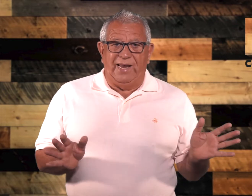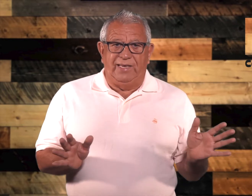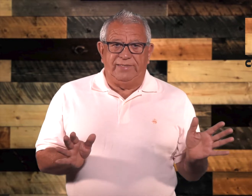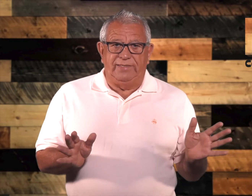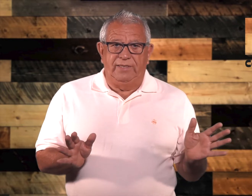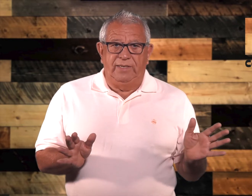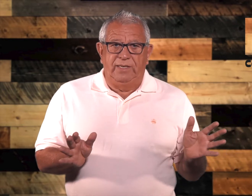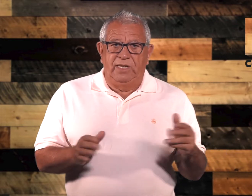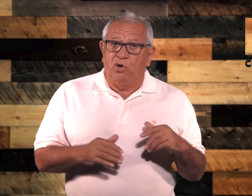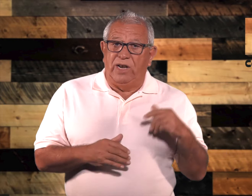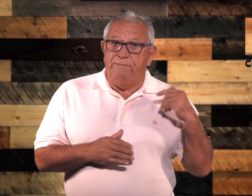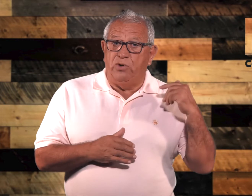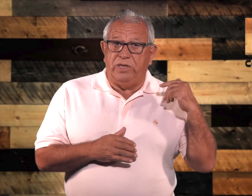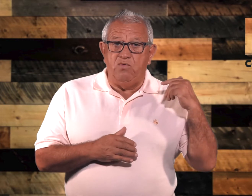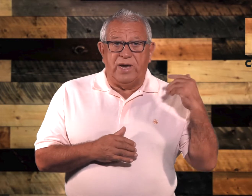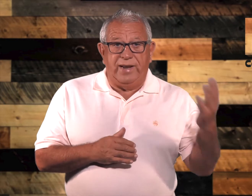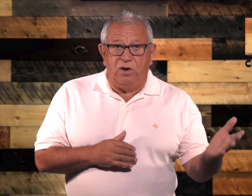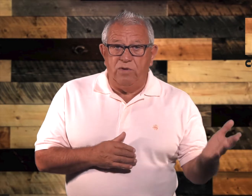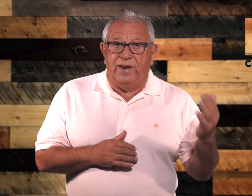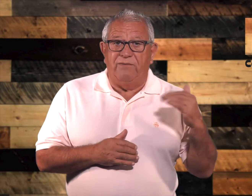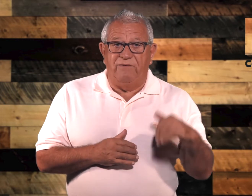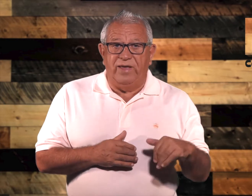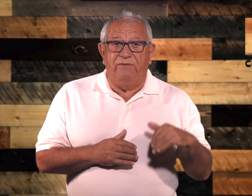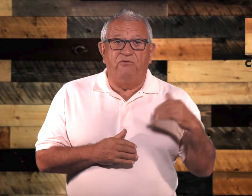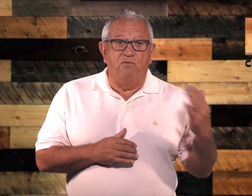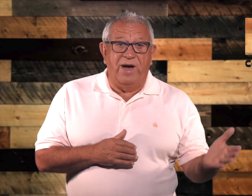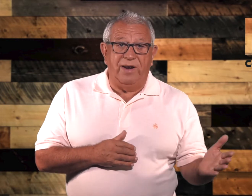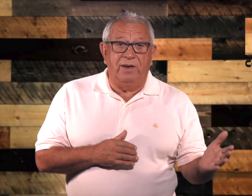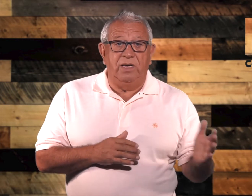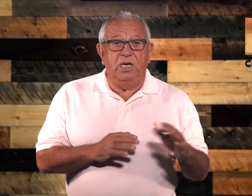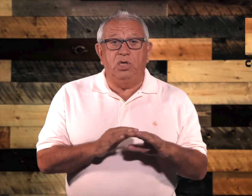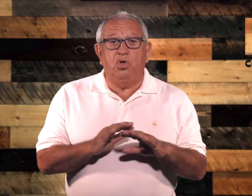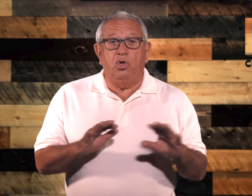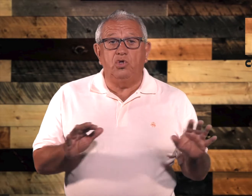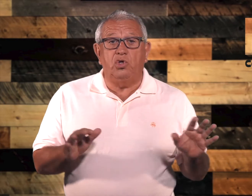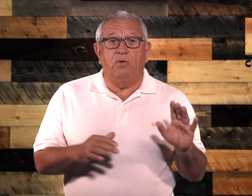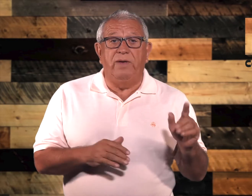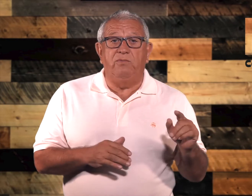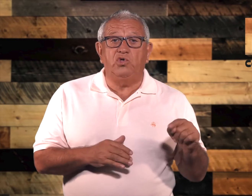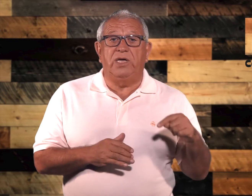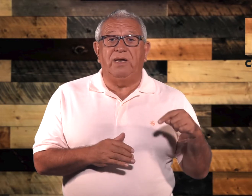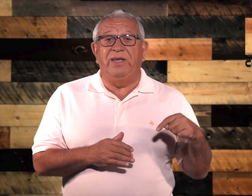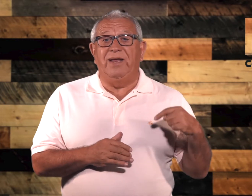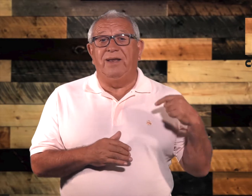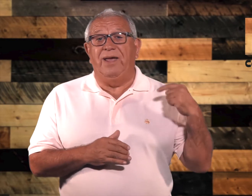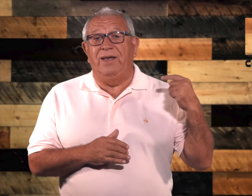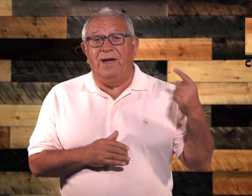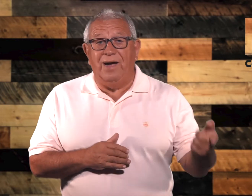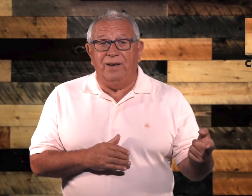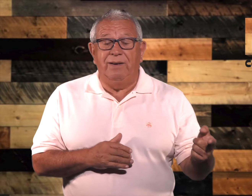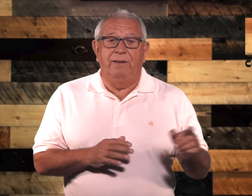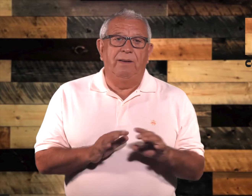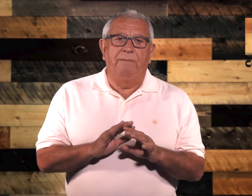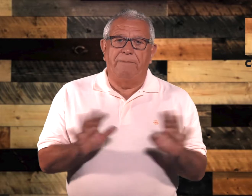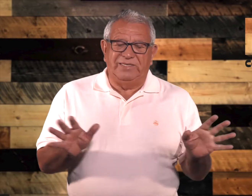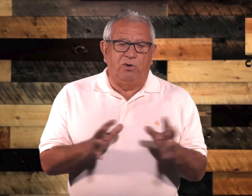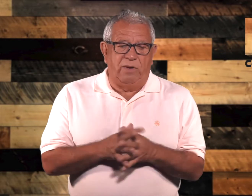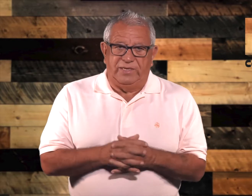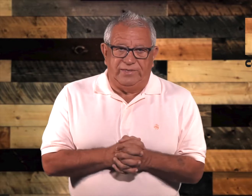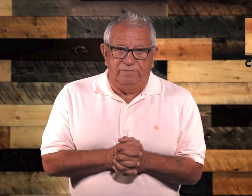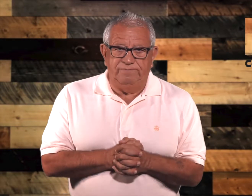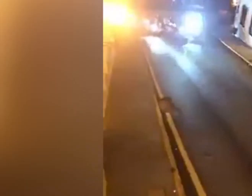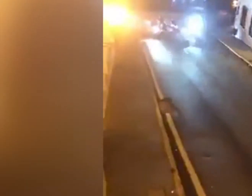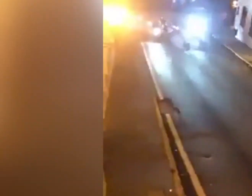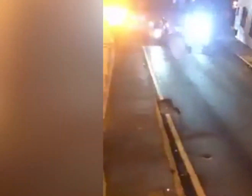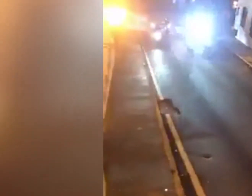no de los bestiales de los que le importa un y van a beber fumar y todos los otros verbos que terminan en art pase